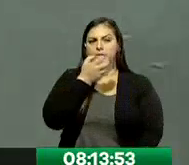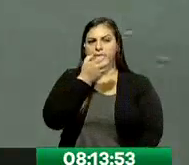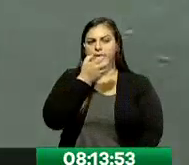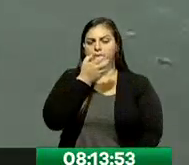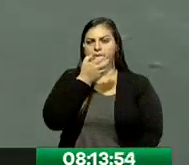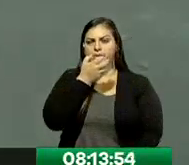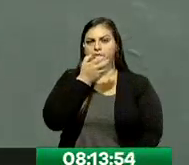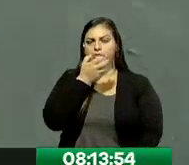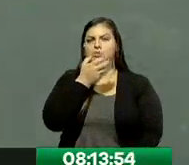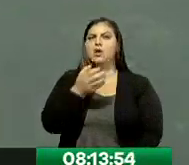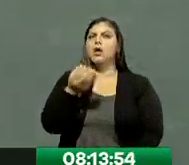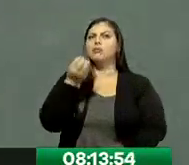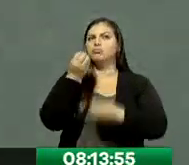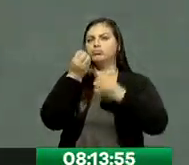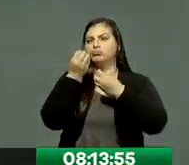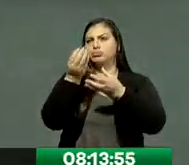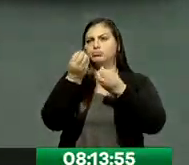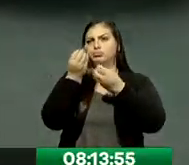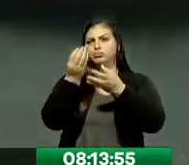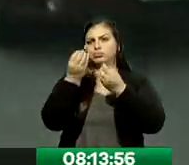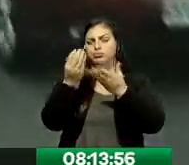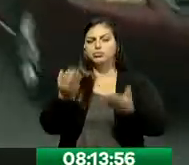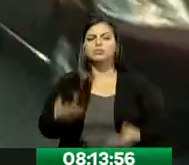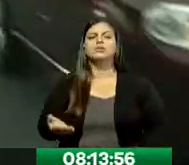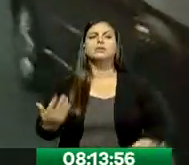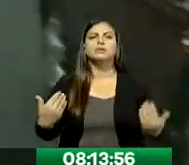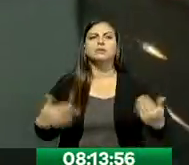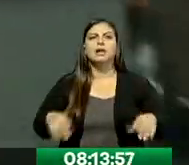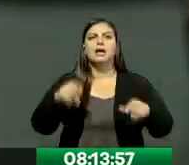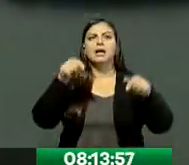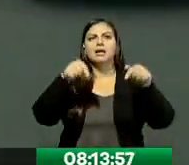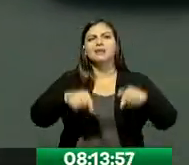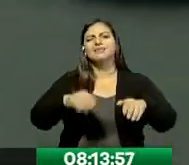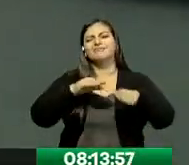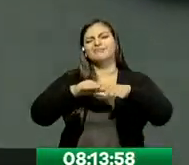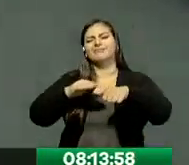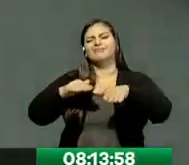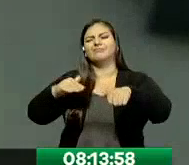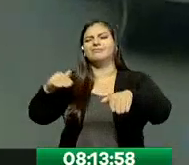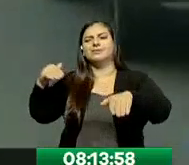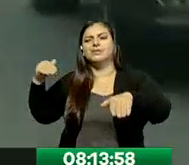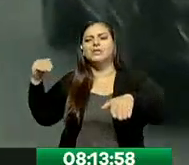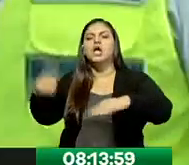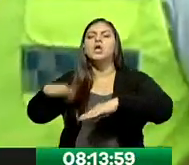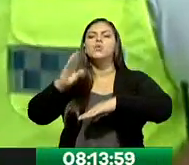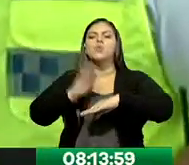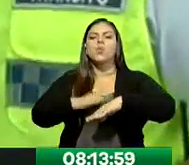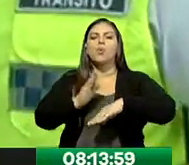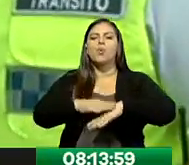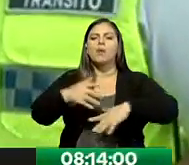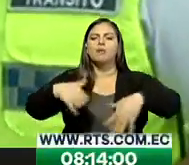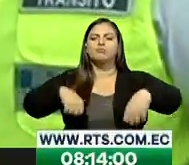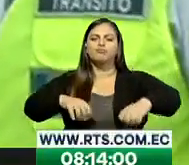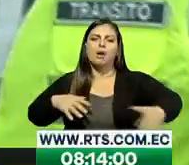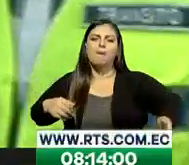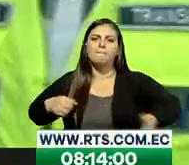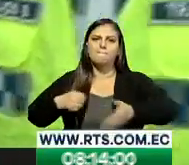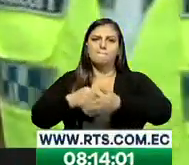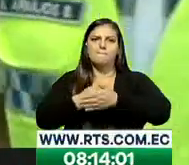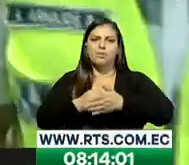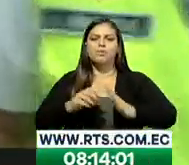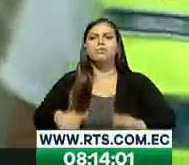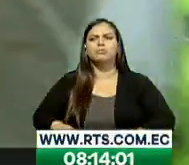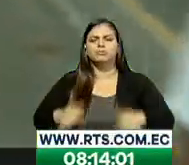que momentáneamente se va a congestionar, pero en este caso estamos ya habilitando la circulación vehicular en ese sentido. Muchísimas gracias,